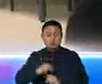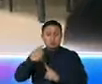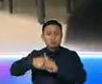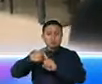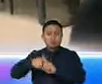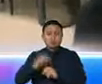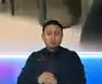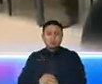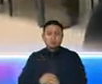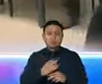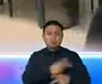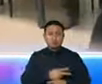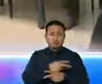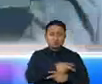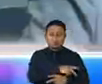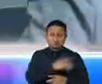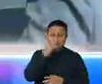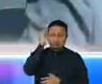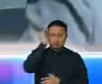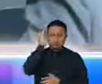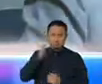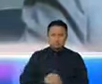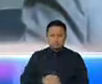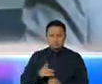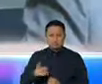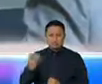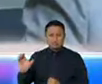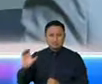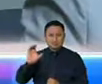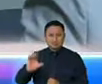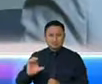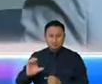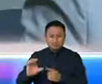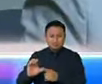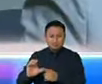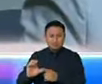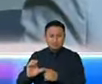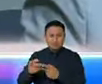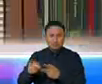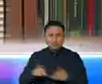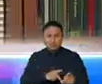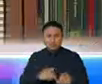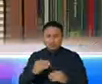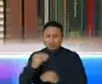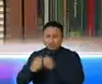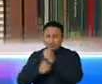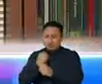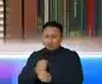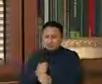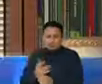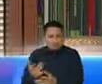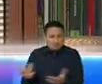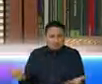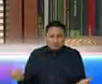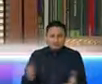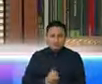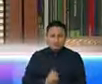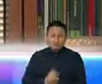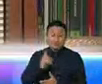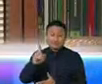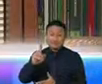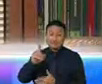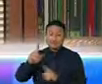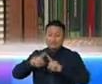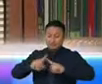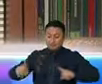al Consejo Metropolitano. Para los ediles, esta inversión no estaría planificada a largo plazo. La diferencia que existe entre comprar